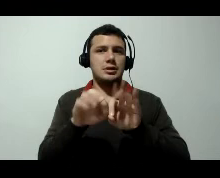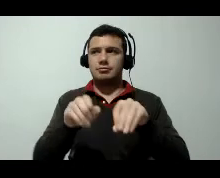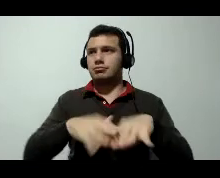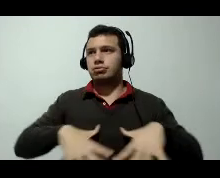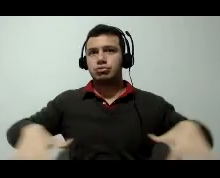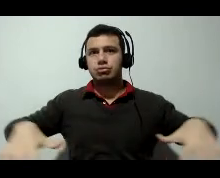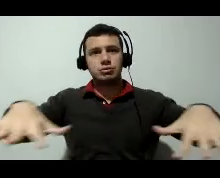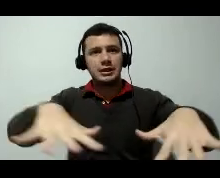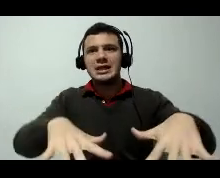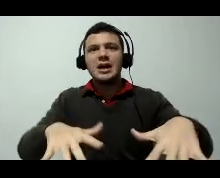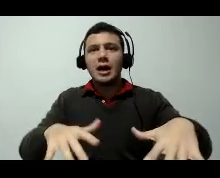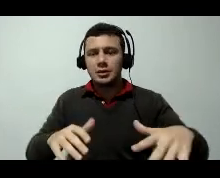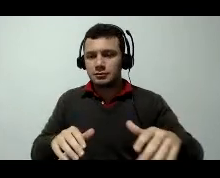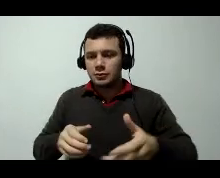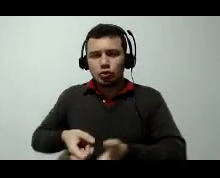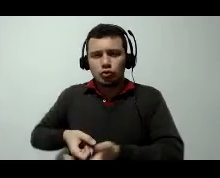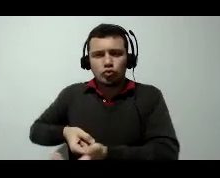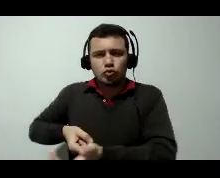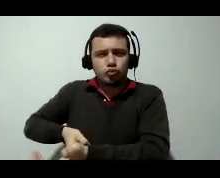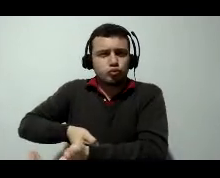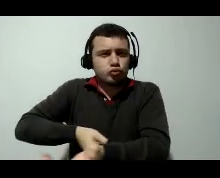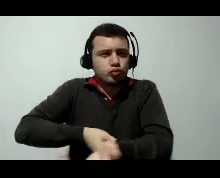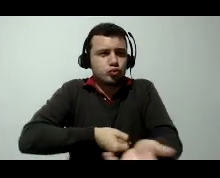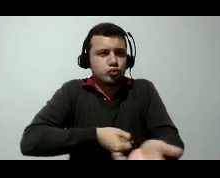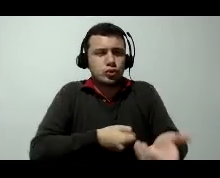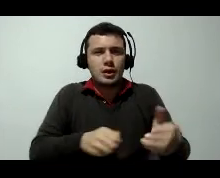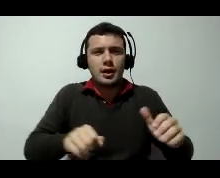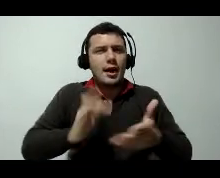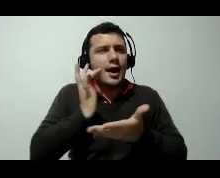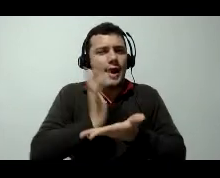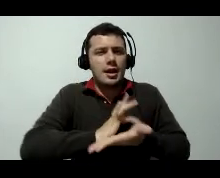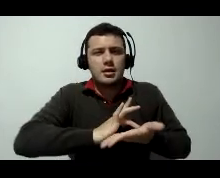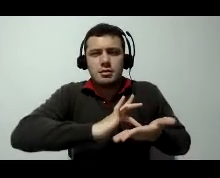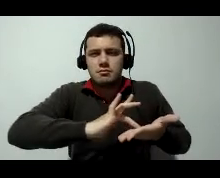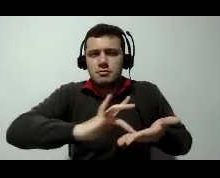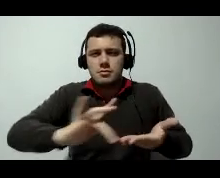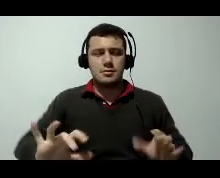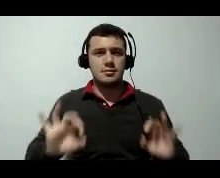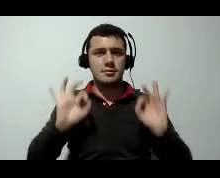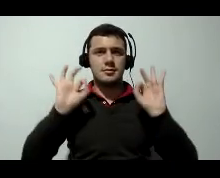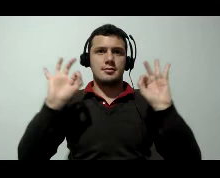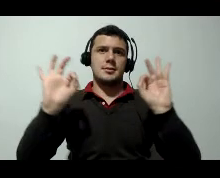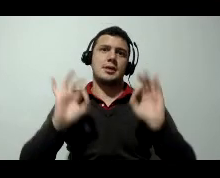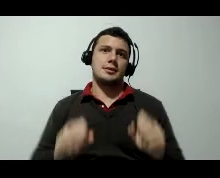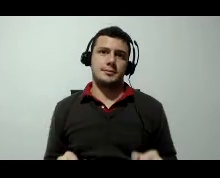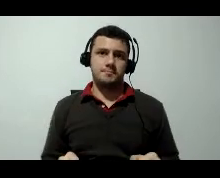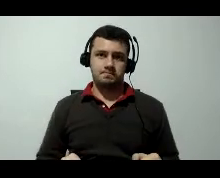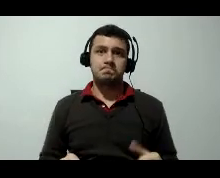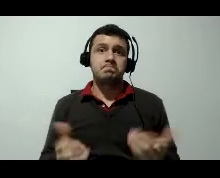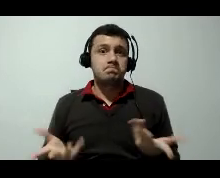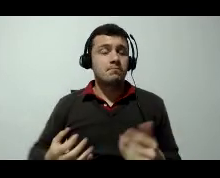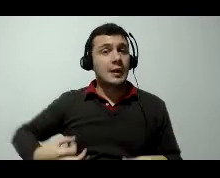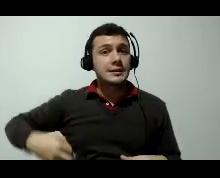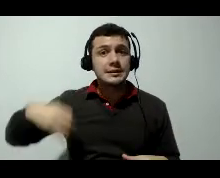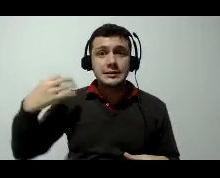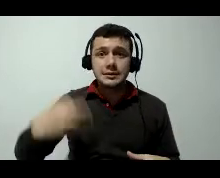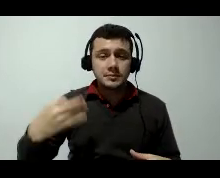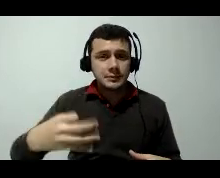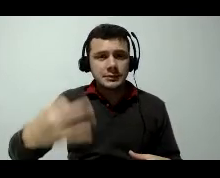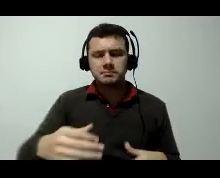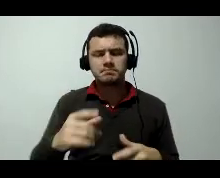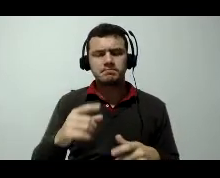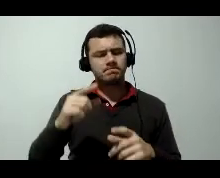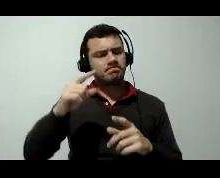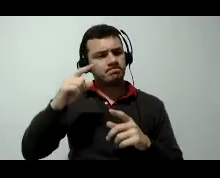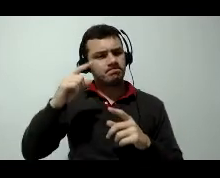miren que es importante que nosotros conozcamos como todo este derrotero de características o de opciones